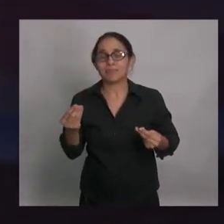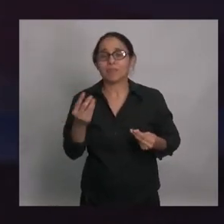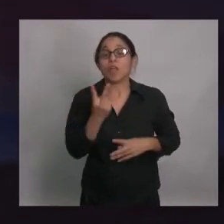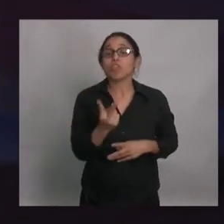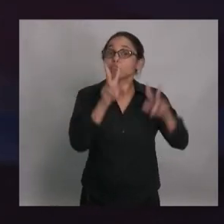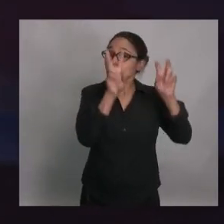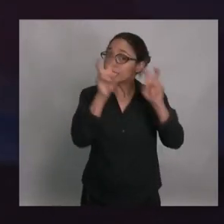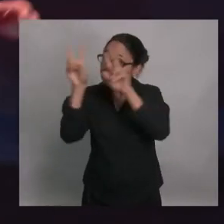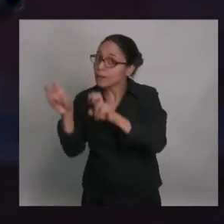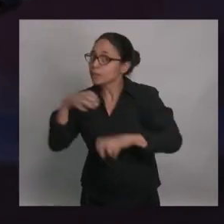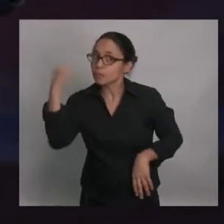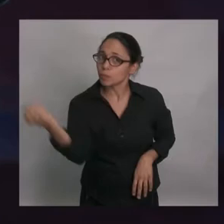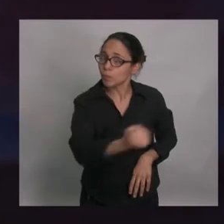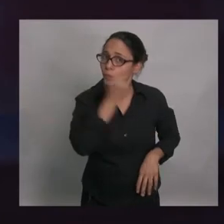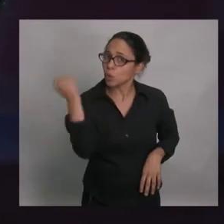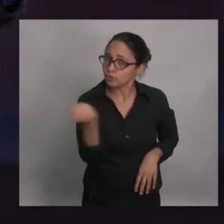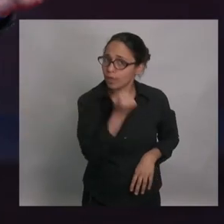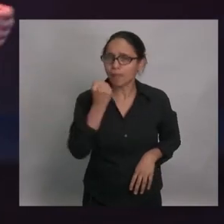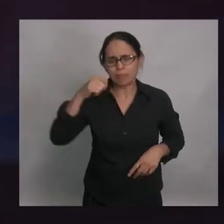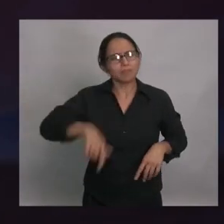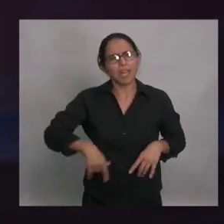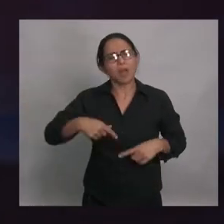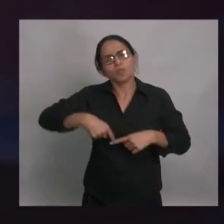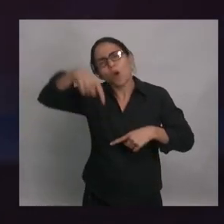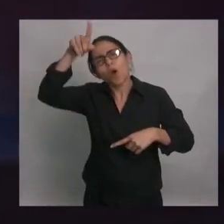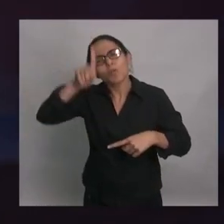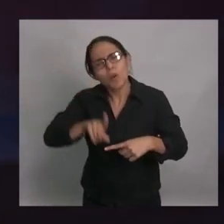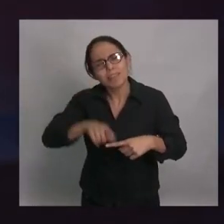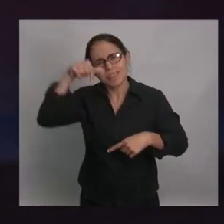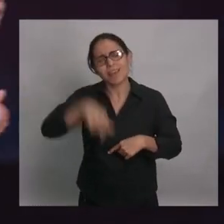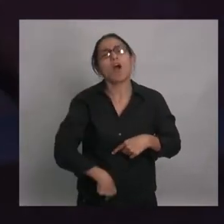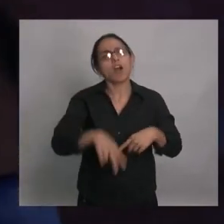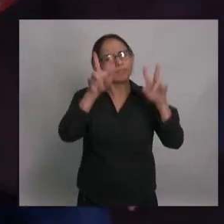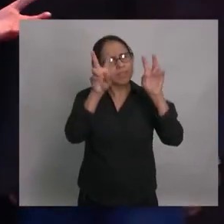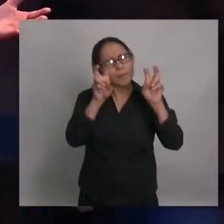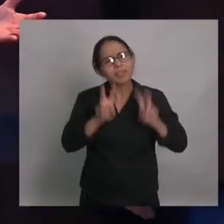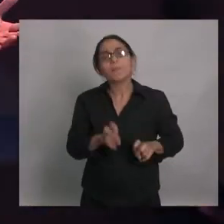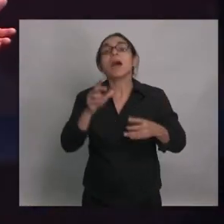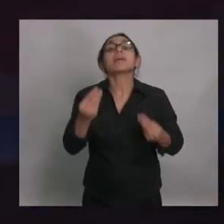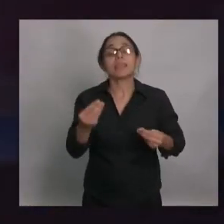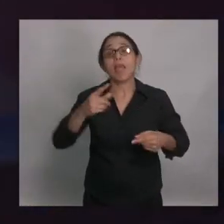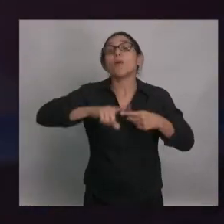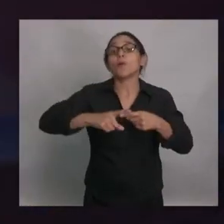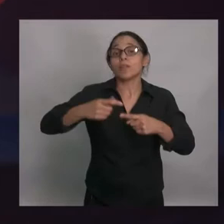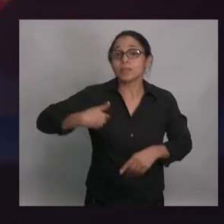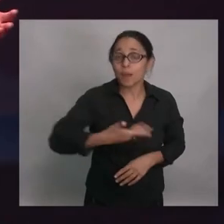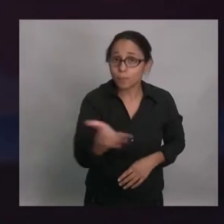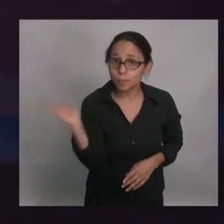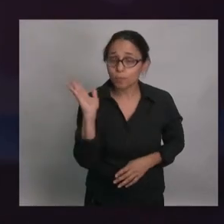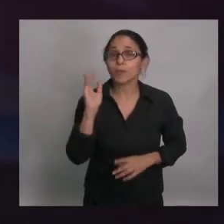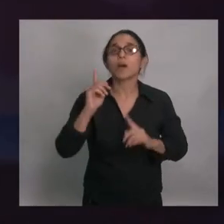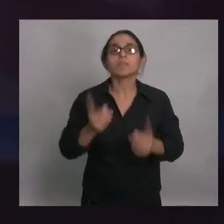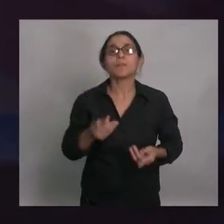que para mí son importantísimos y lo hemos ido viendo lo largo del día de hoy porque se ha hablado mucho de ello los temas de políticas públicas y de